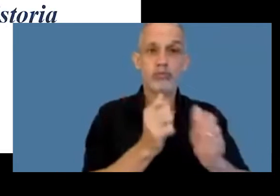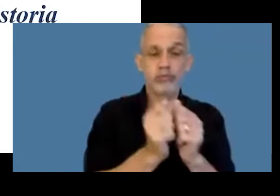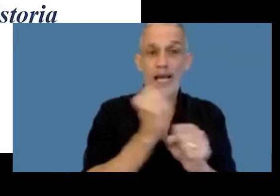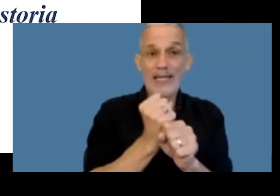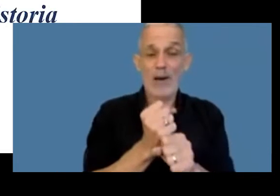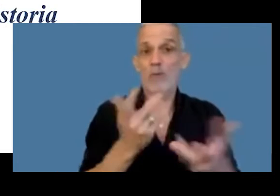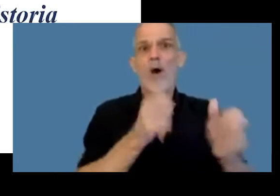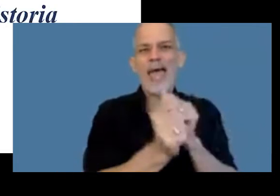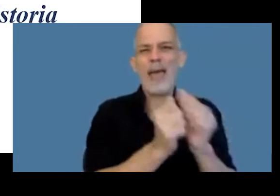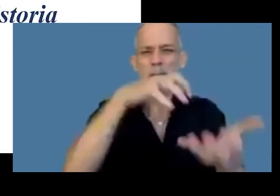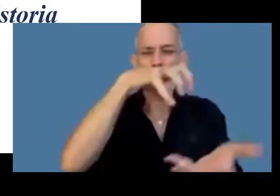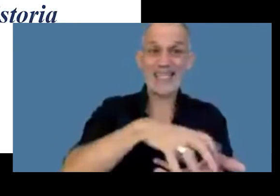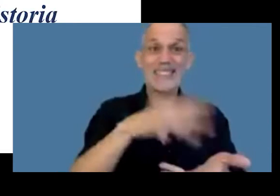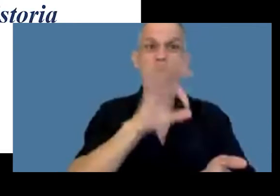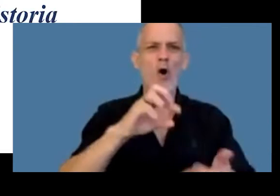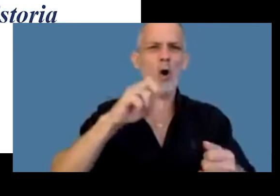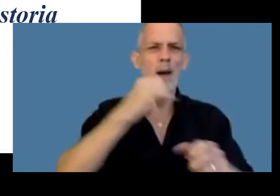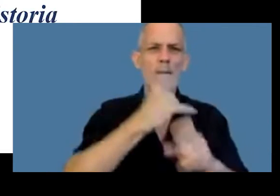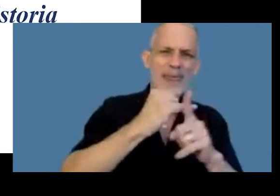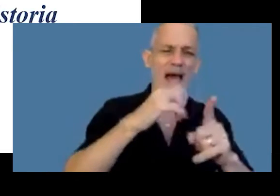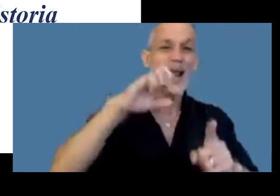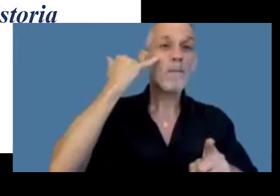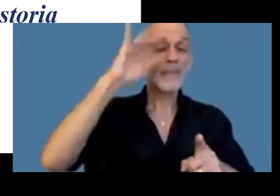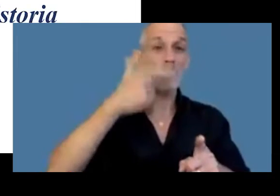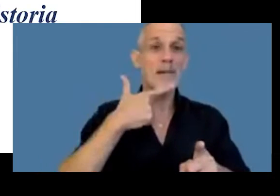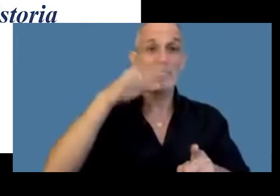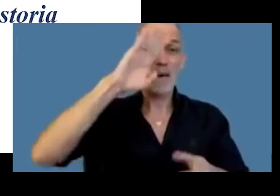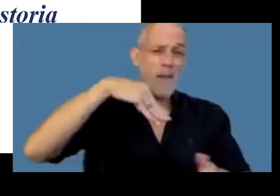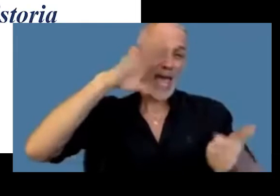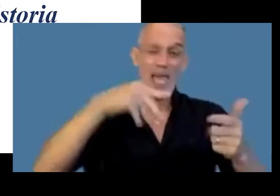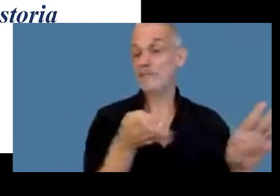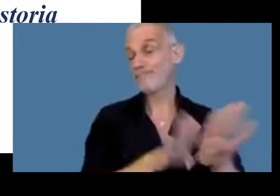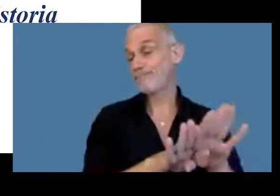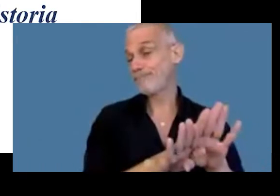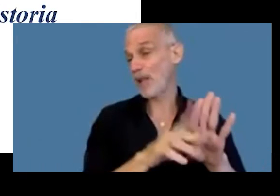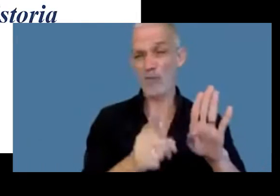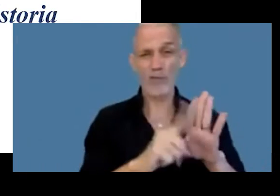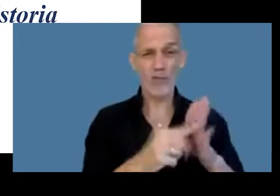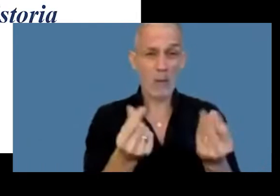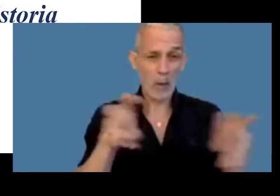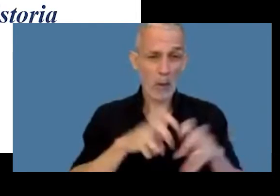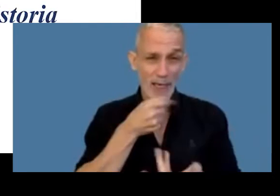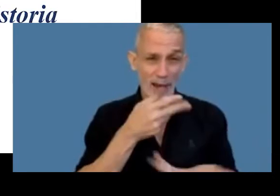empresas y pymes que estuvieron meses cerrados sin poder producir nada.